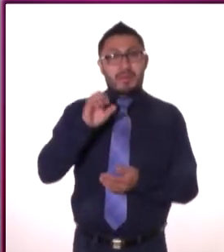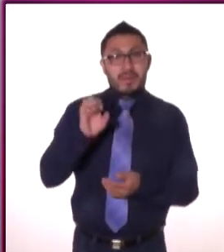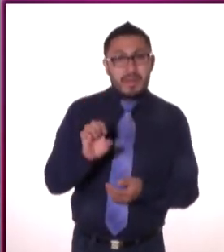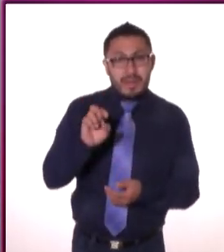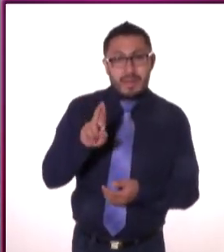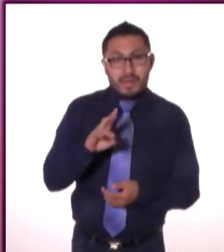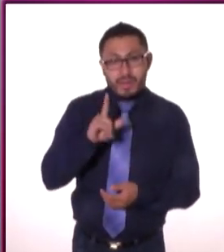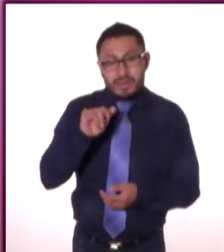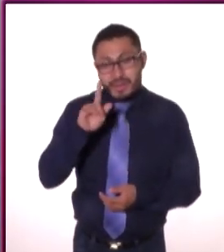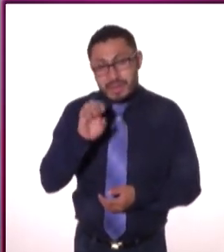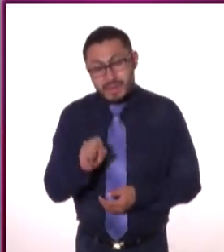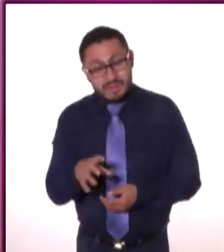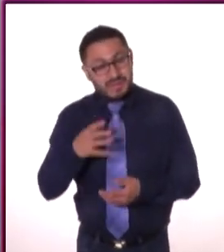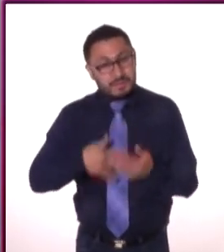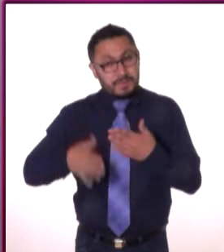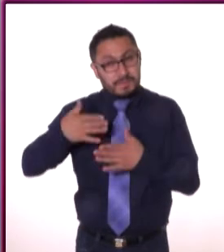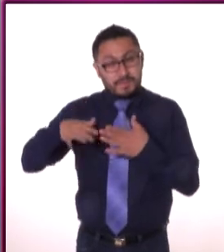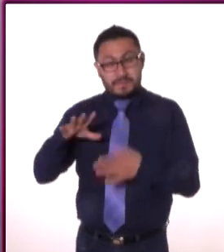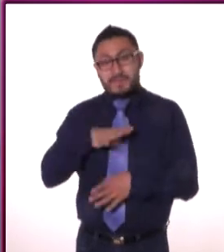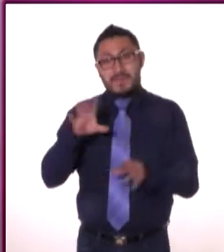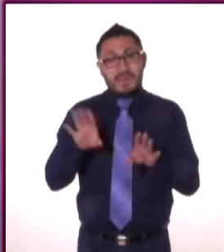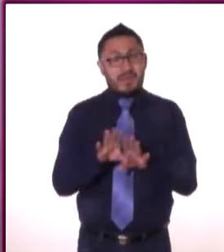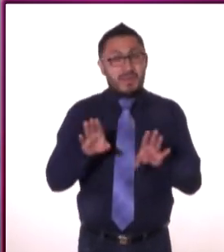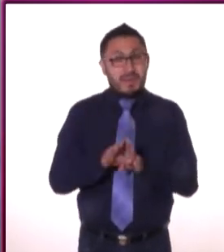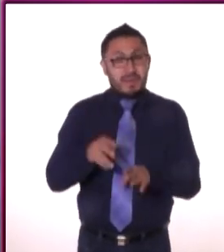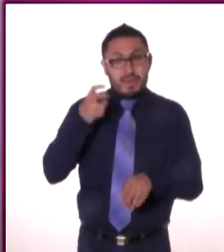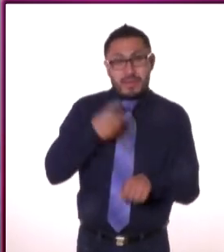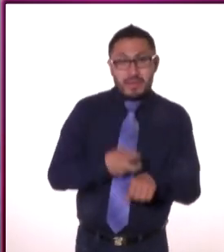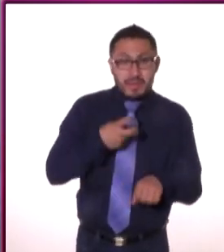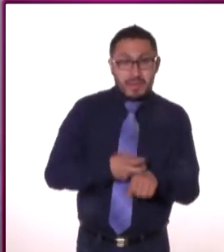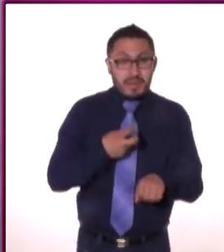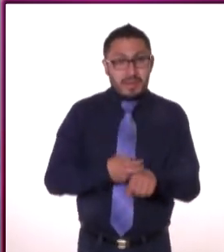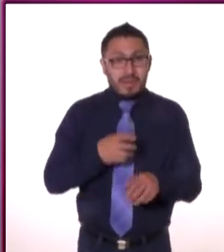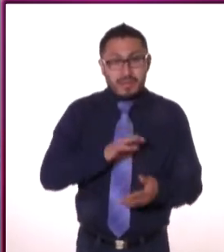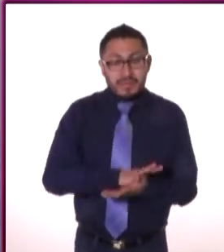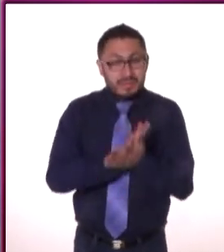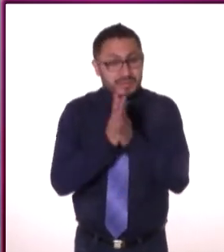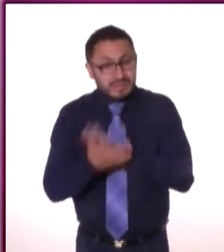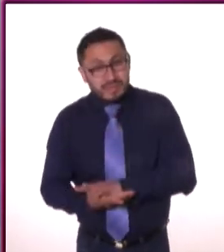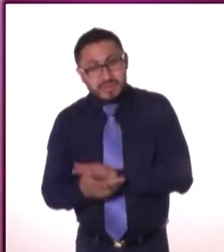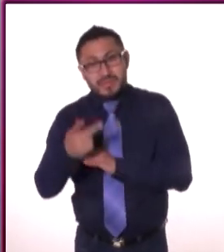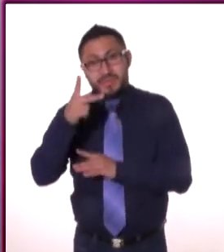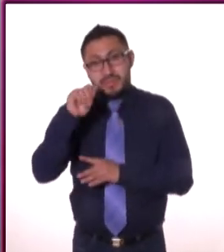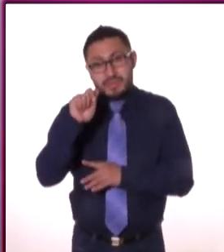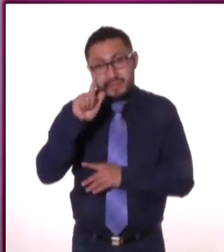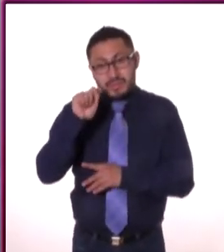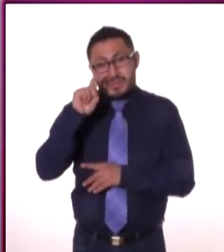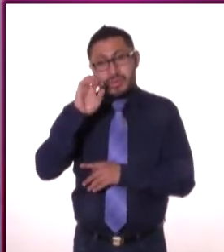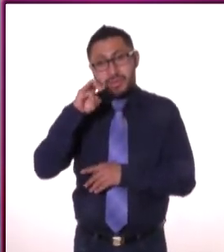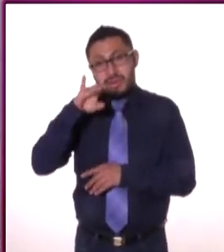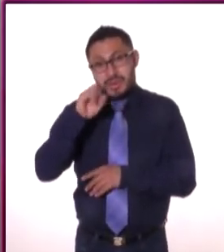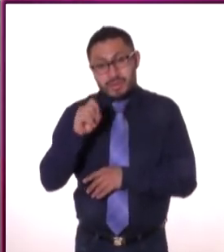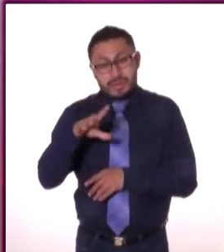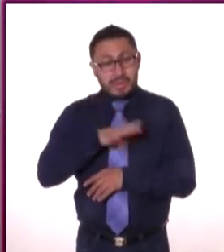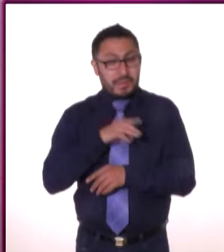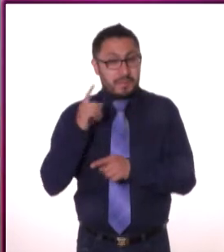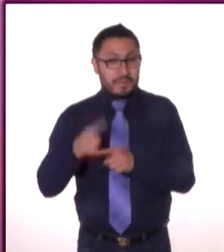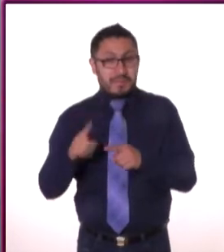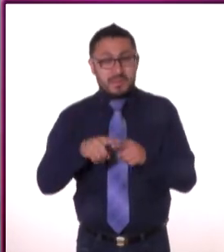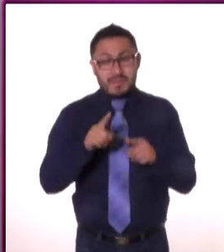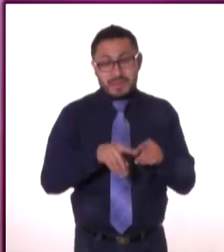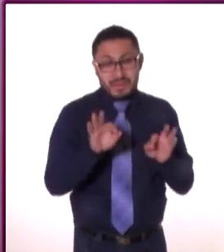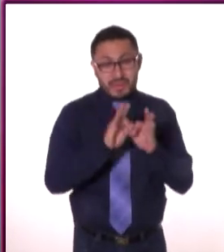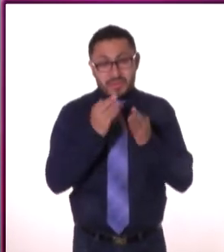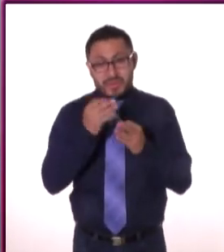Entonces había mucho desarrollo en la geometría euclidiana, en los sólidos. Se conocían los sólidos platónicos, el tetraedro, el